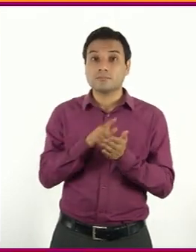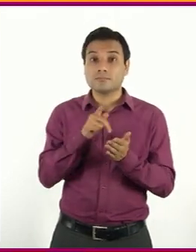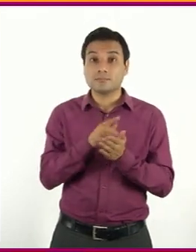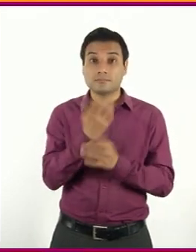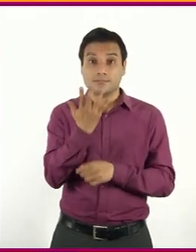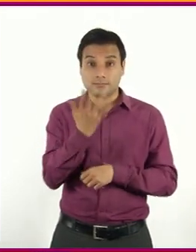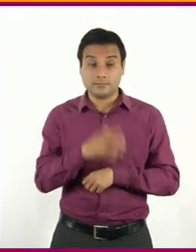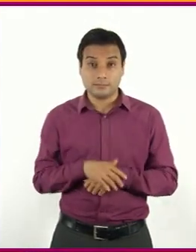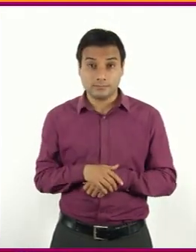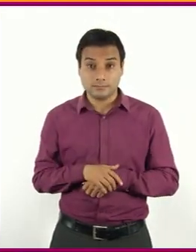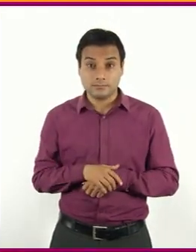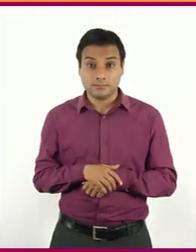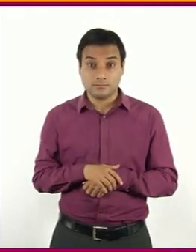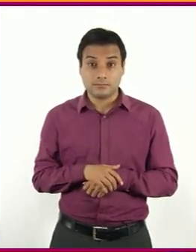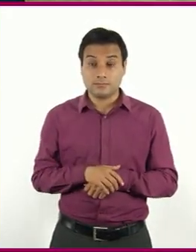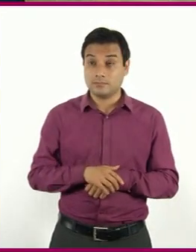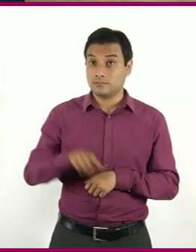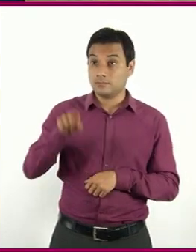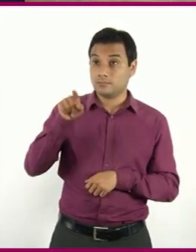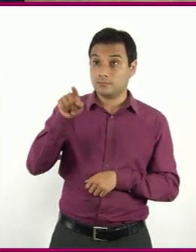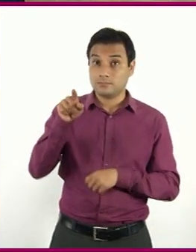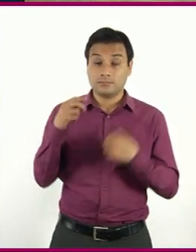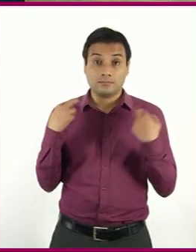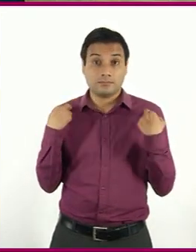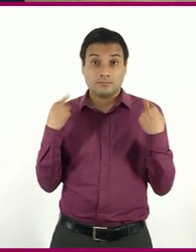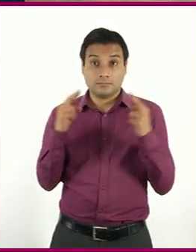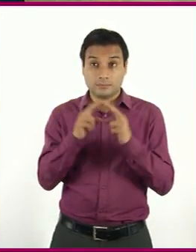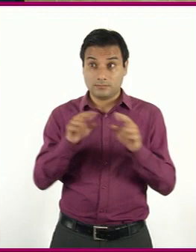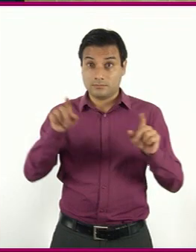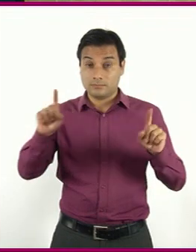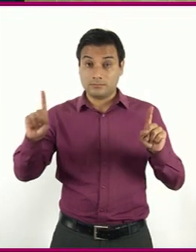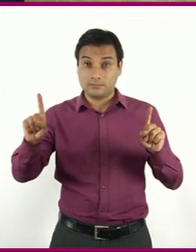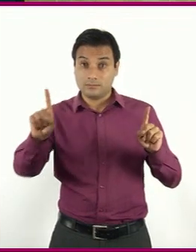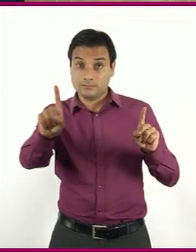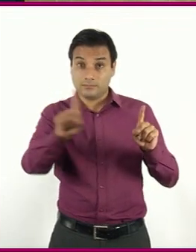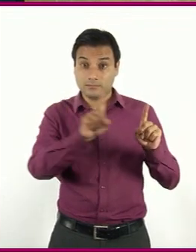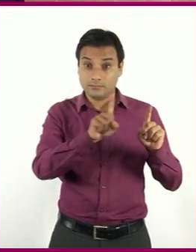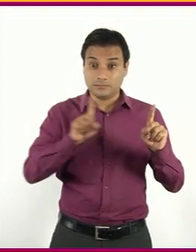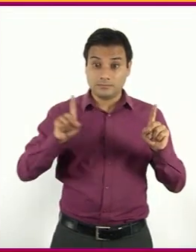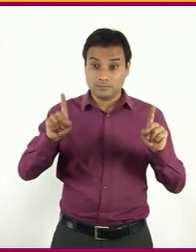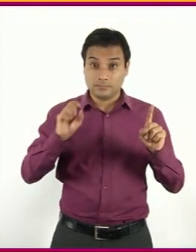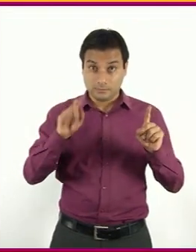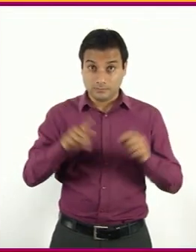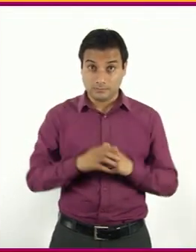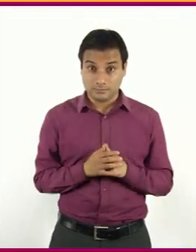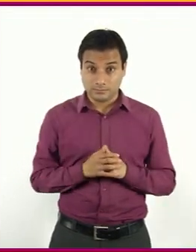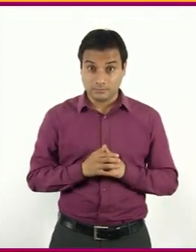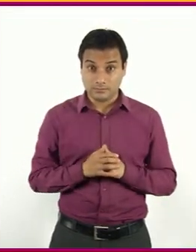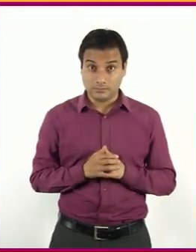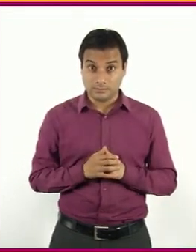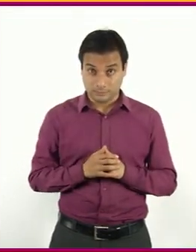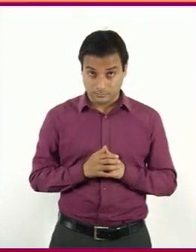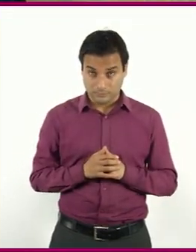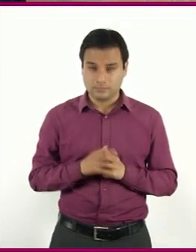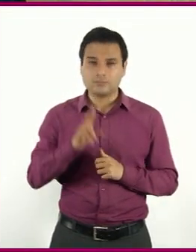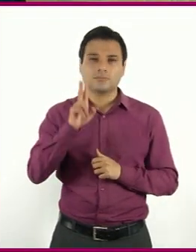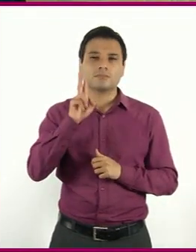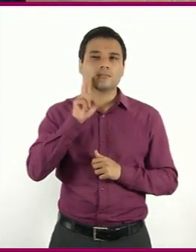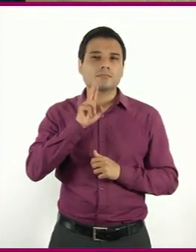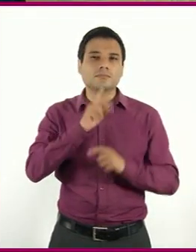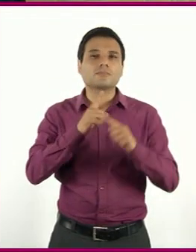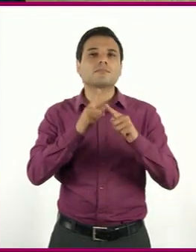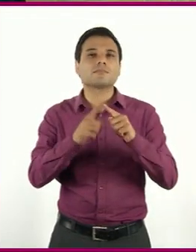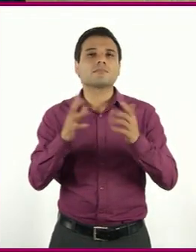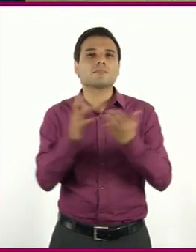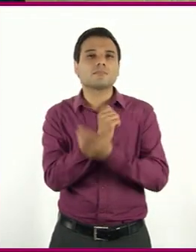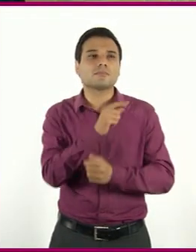Cinco. Lanzo y cacho. Profesor, usted lo que está haciendo eso, Daniel, tiene que recorrer las tres. Si lo hace antes Daniel, yo hace gano. Sus lanzamientos,